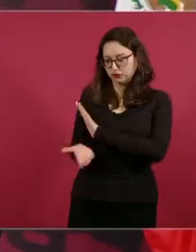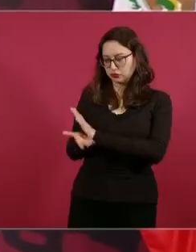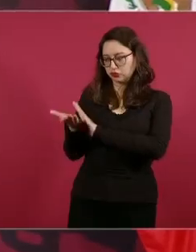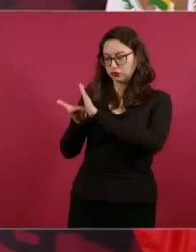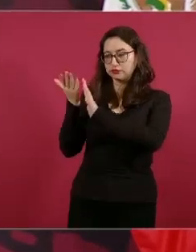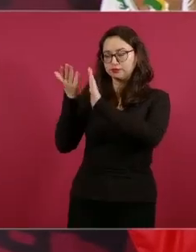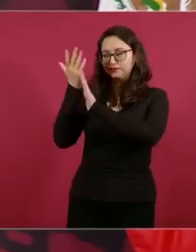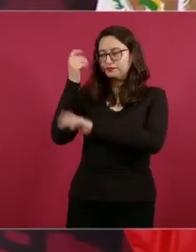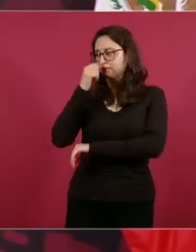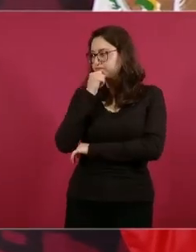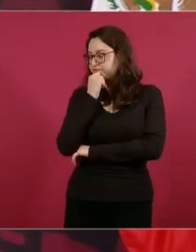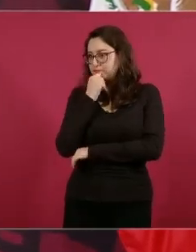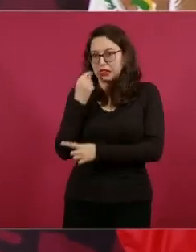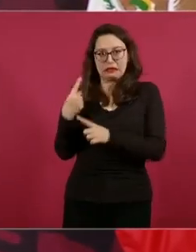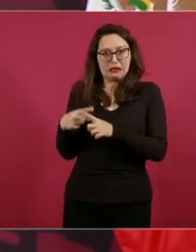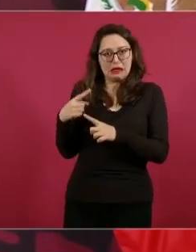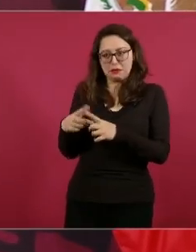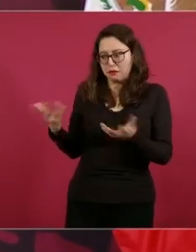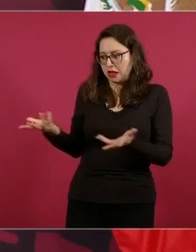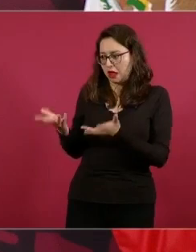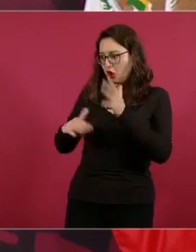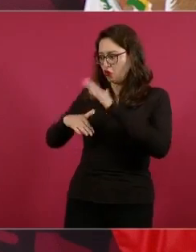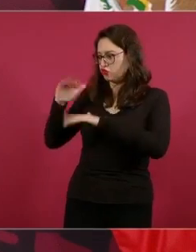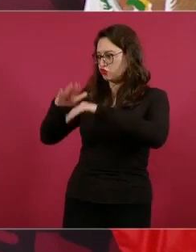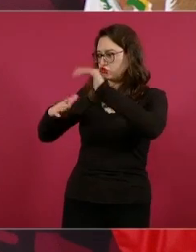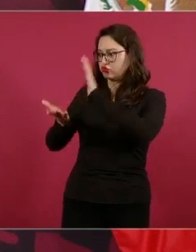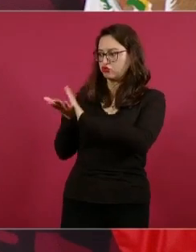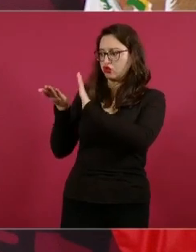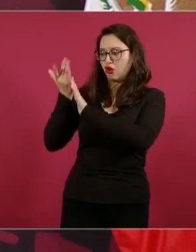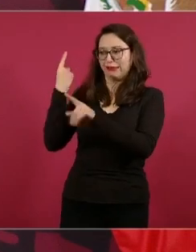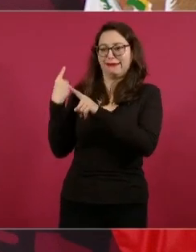que cobran el doble, el triple,